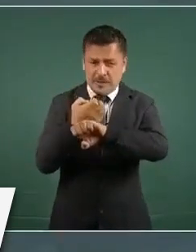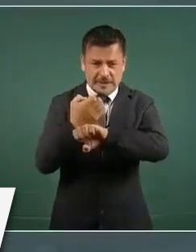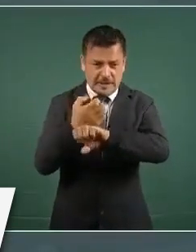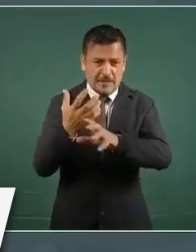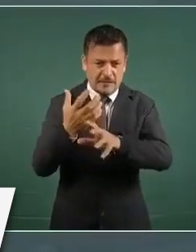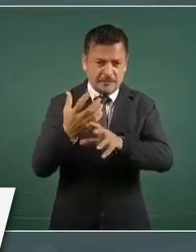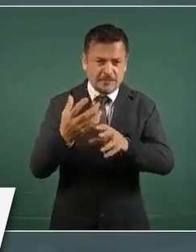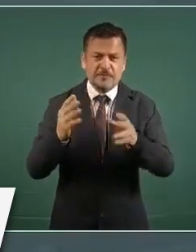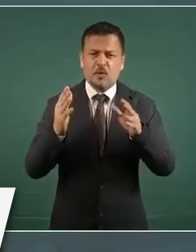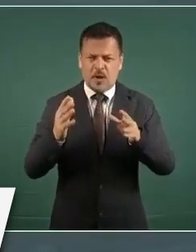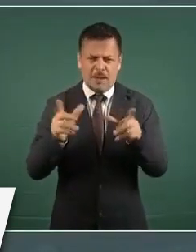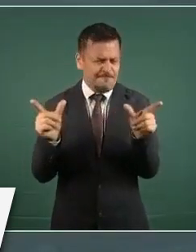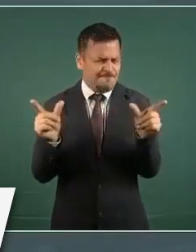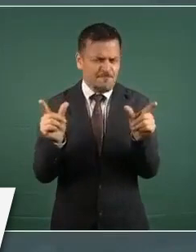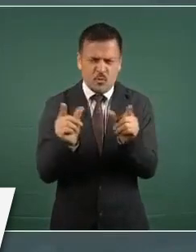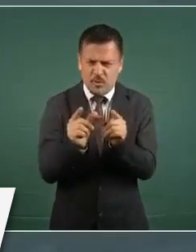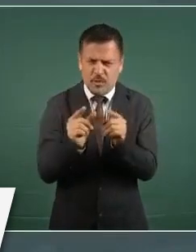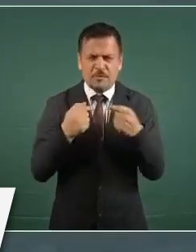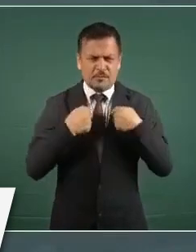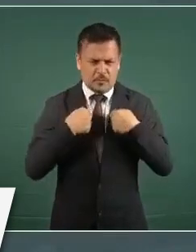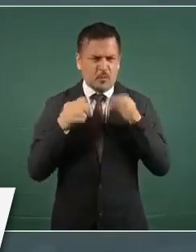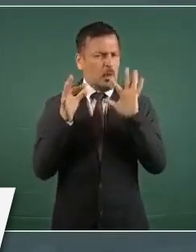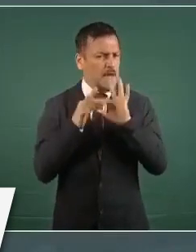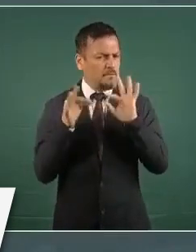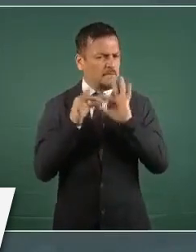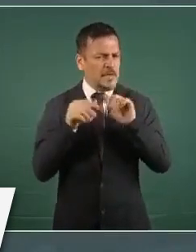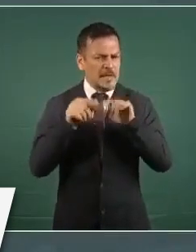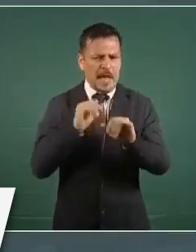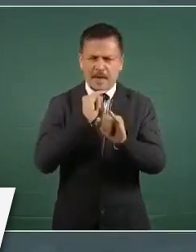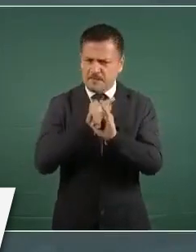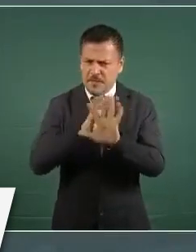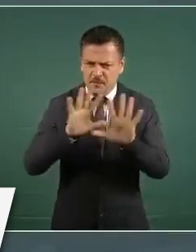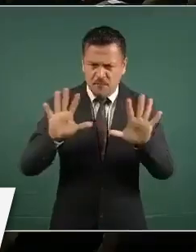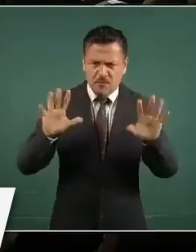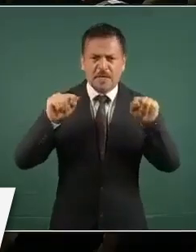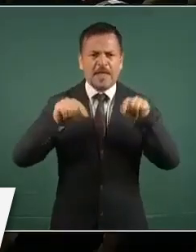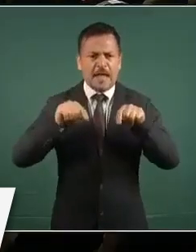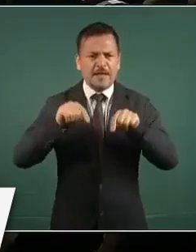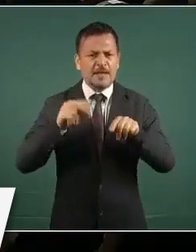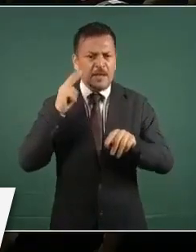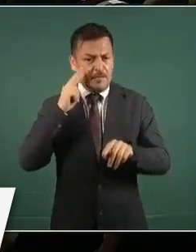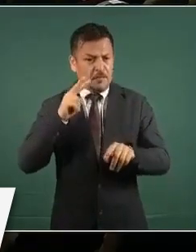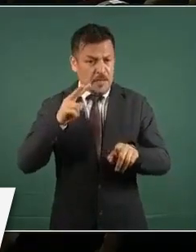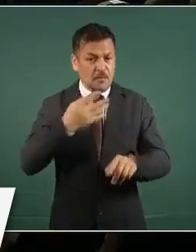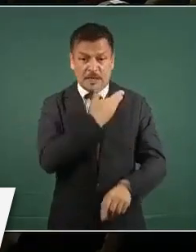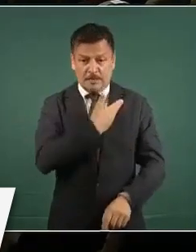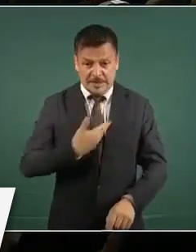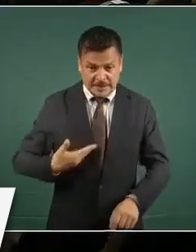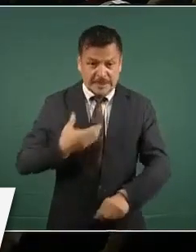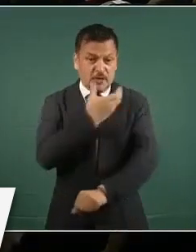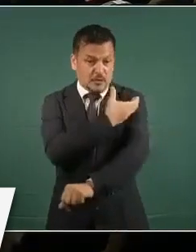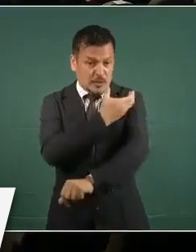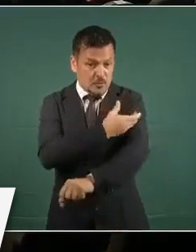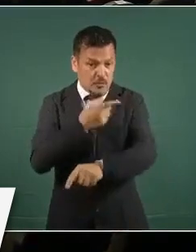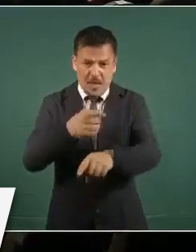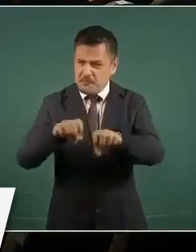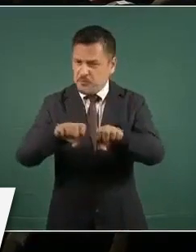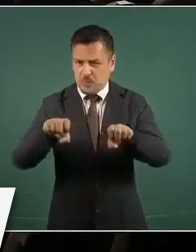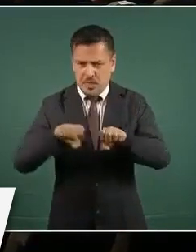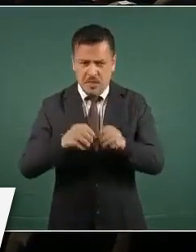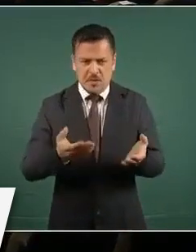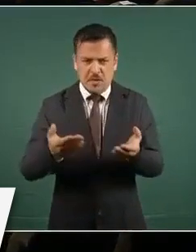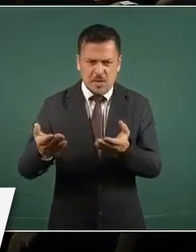manera muy breve quisiera comentarles el panorama nacional que el día de hoy con la presencia del presidente y el gabinete de seguridad se